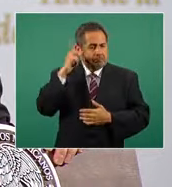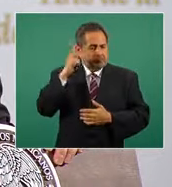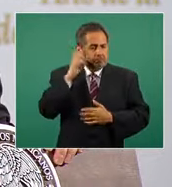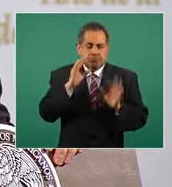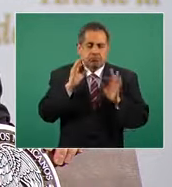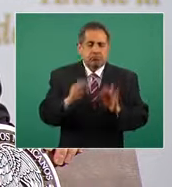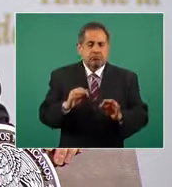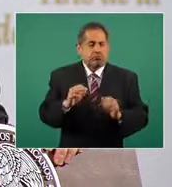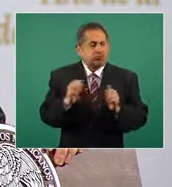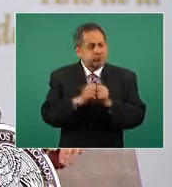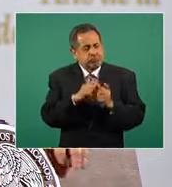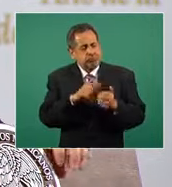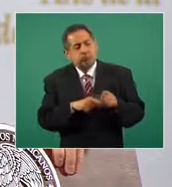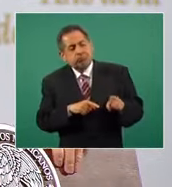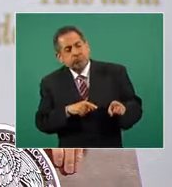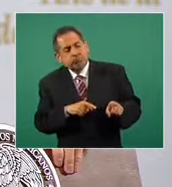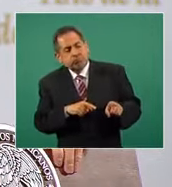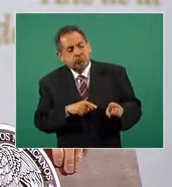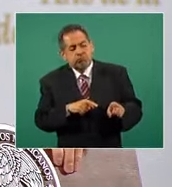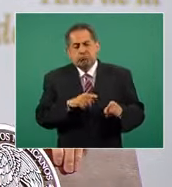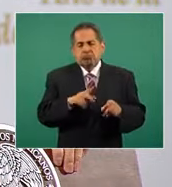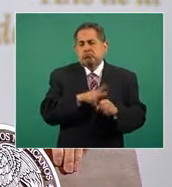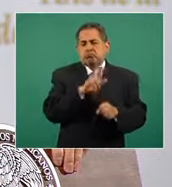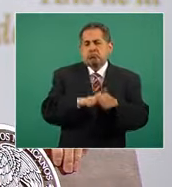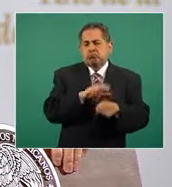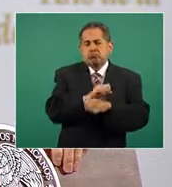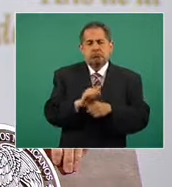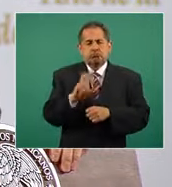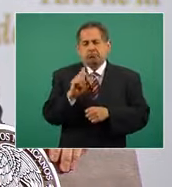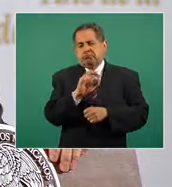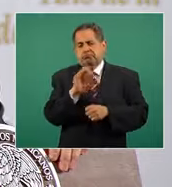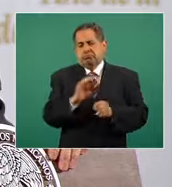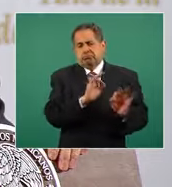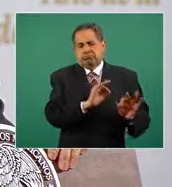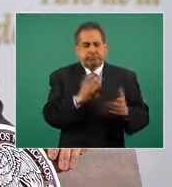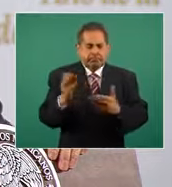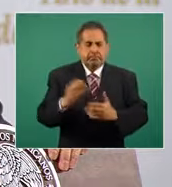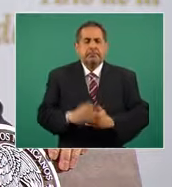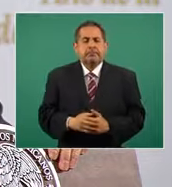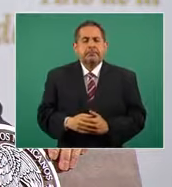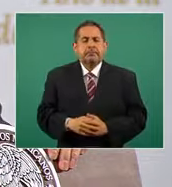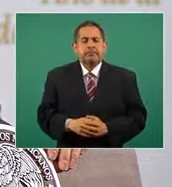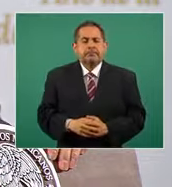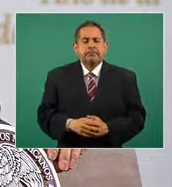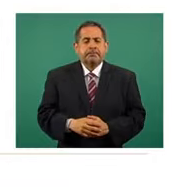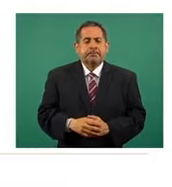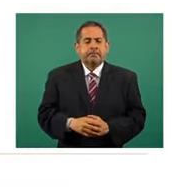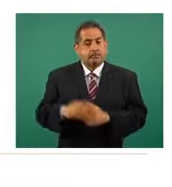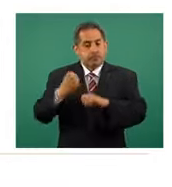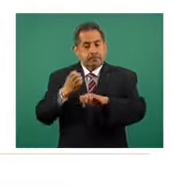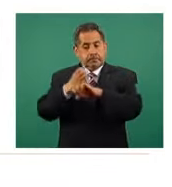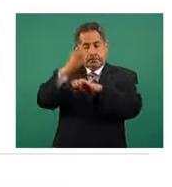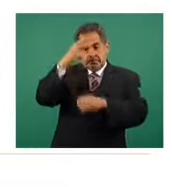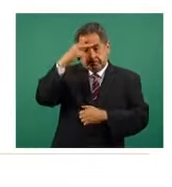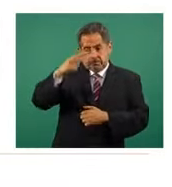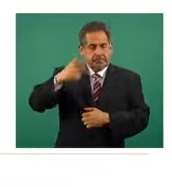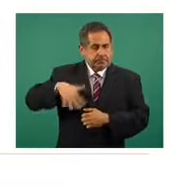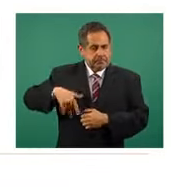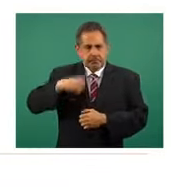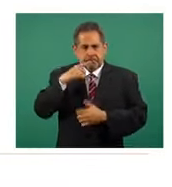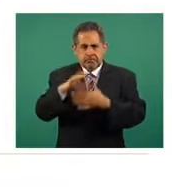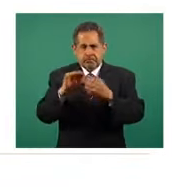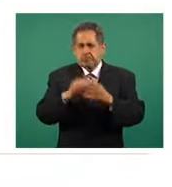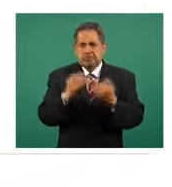y con una ocupación moderada del 30%. La siguiente, Estado de México, como ya comentamos,